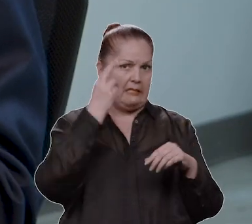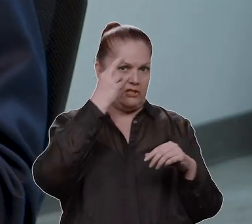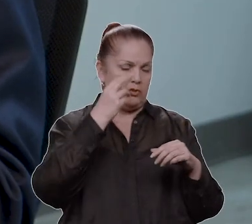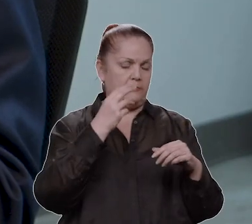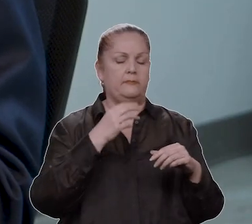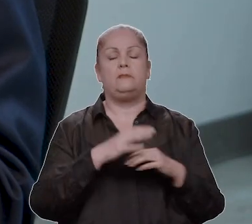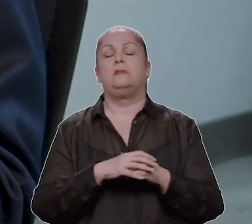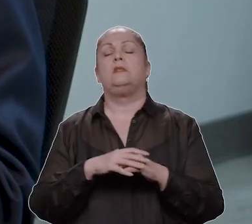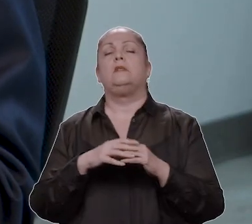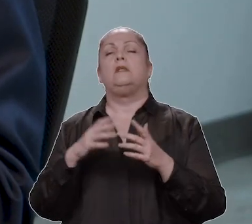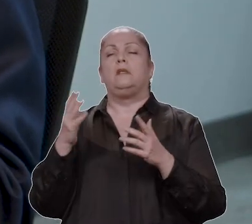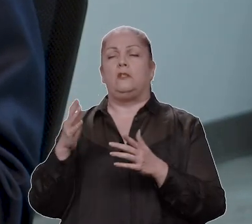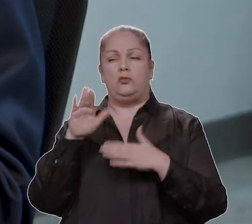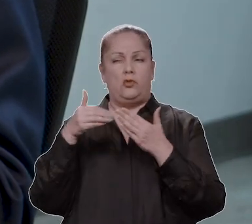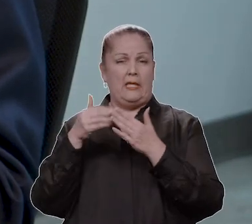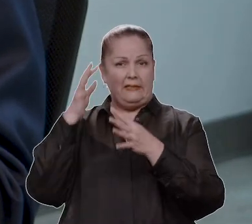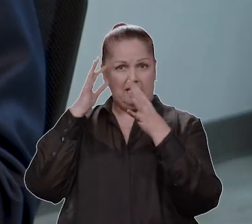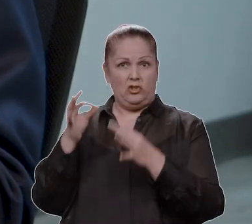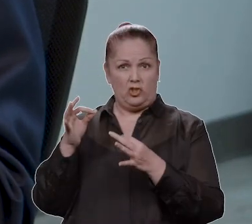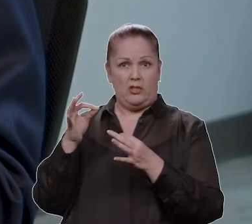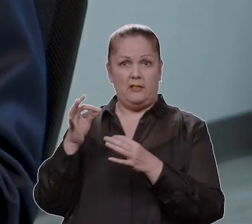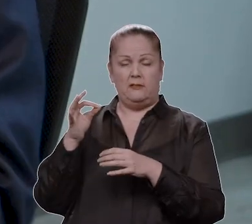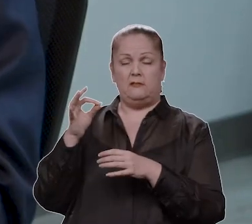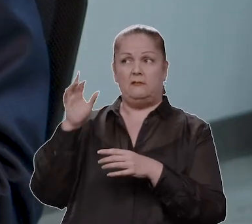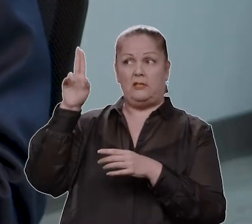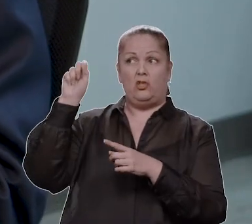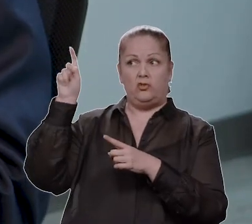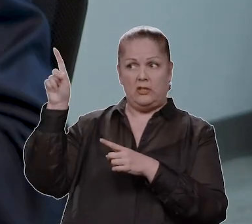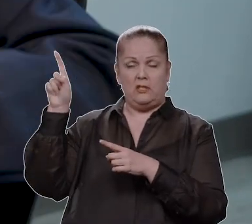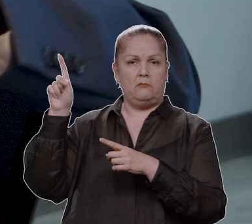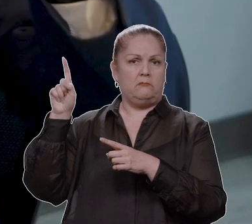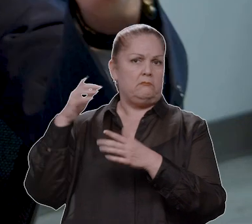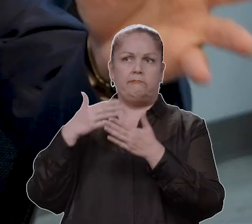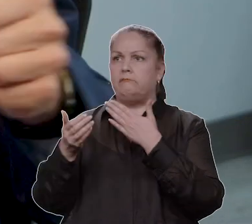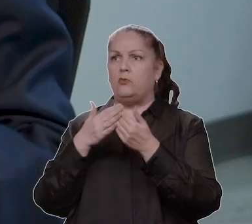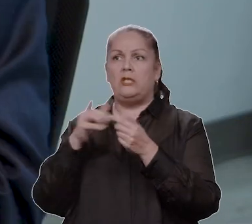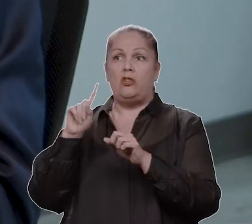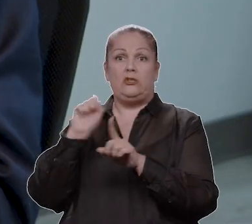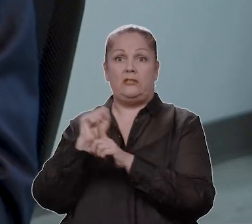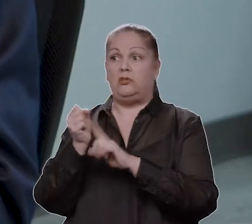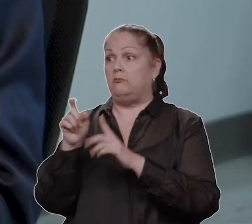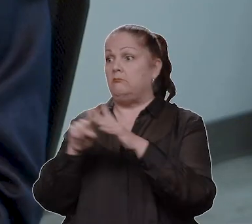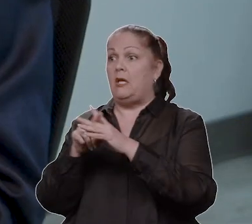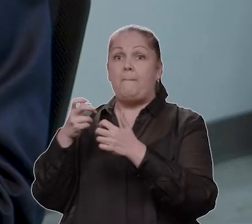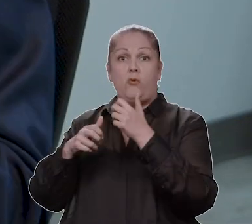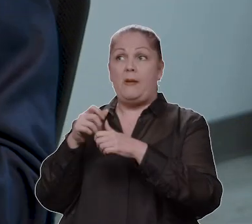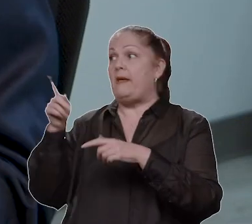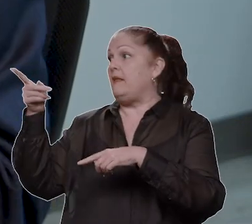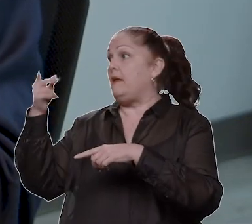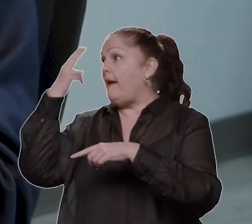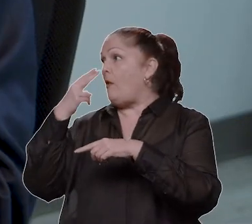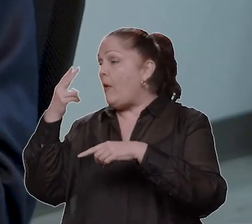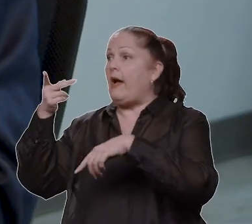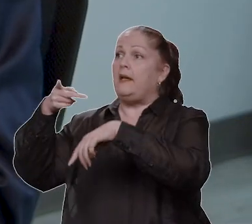el Tribunal Supremo de Estados Unidos en ese tipo de controversias, aunque sea para atender un caso que surgió de Hawái o de Florida o de Nueva